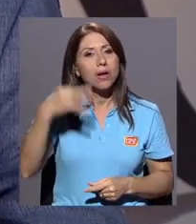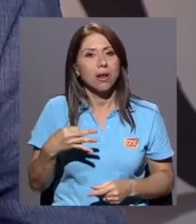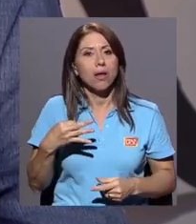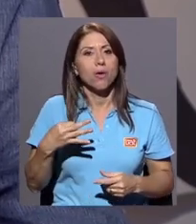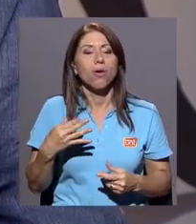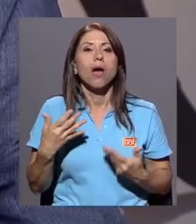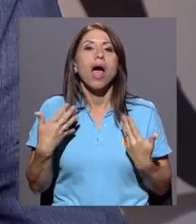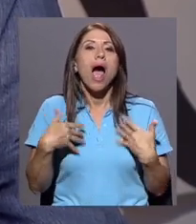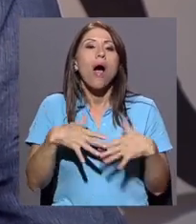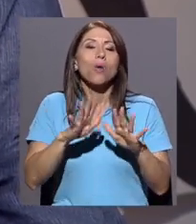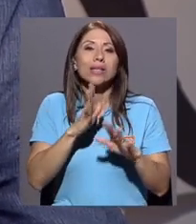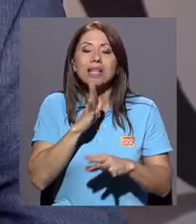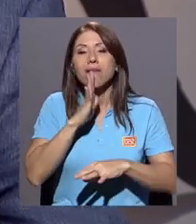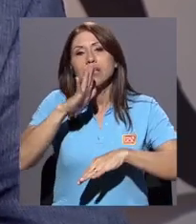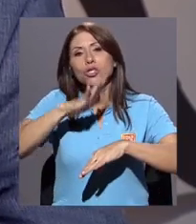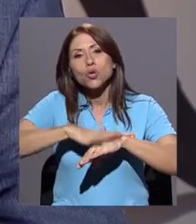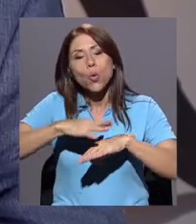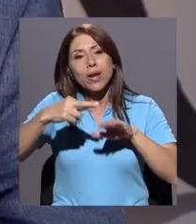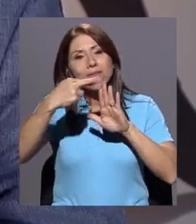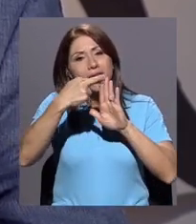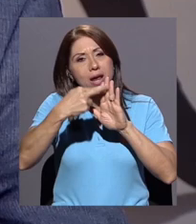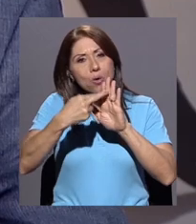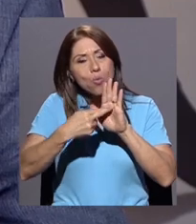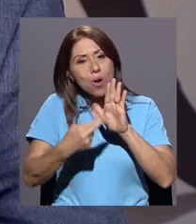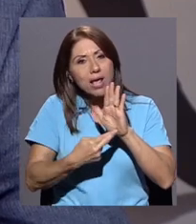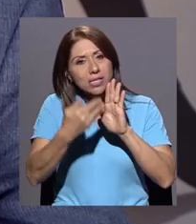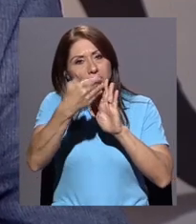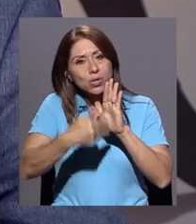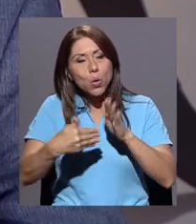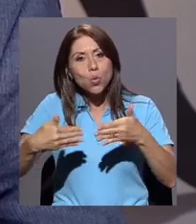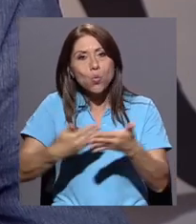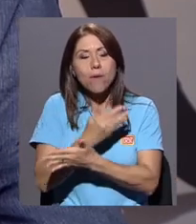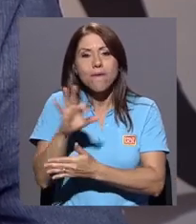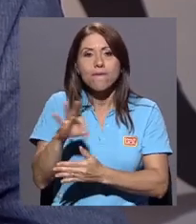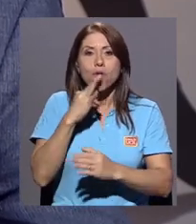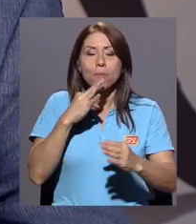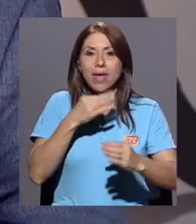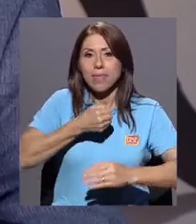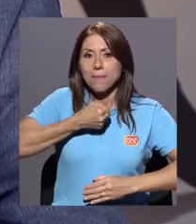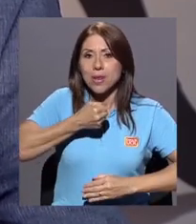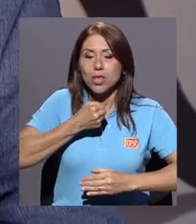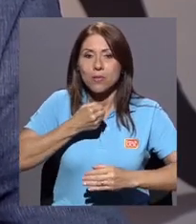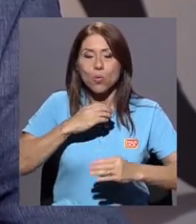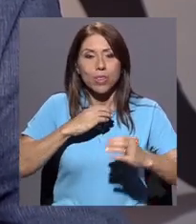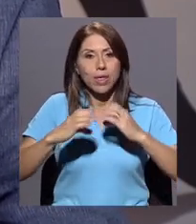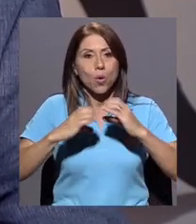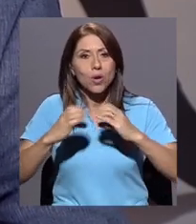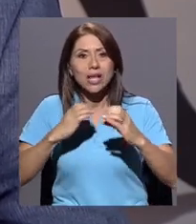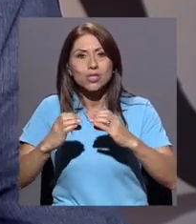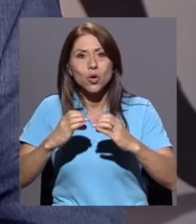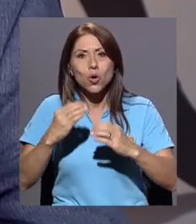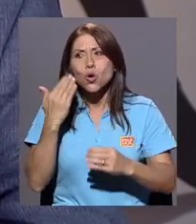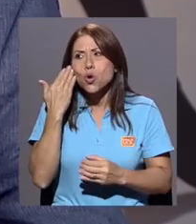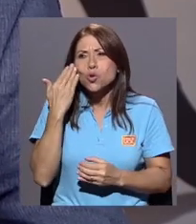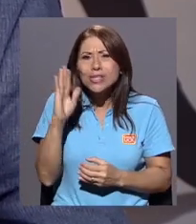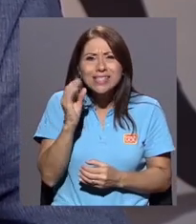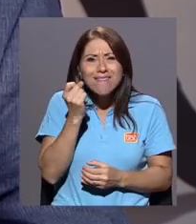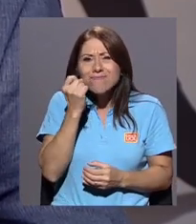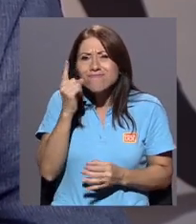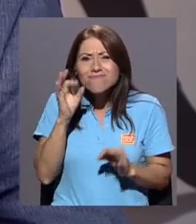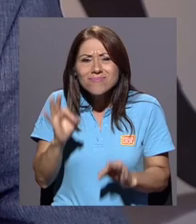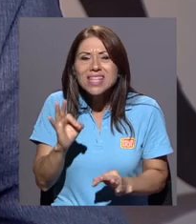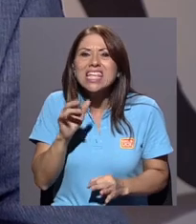que por más que se hable de la regulación de estas nuevas formas de periodismo y comunicación, no es claro, digamos, quién lo va a